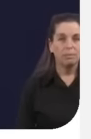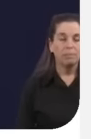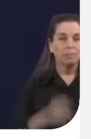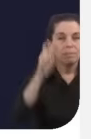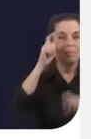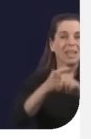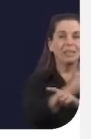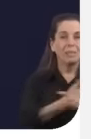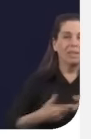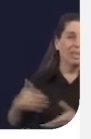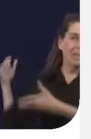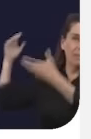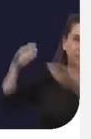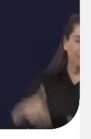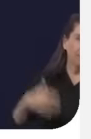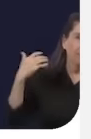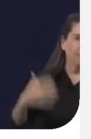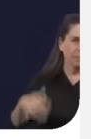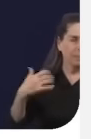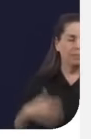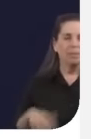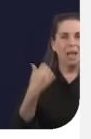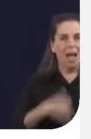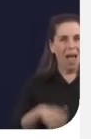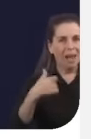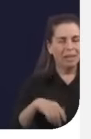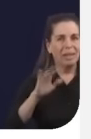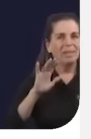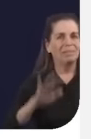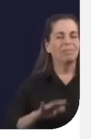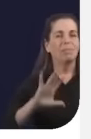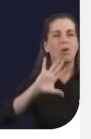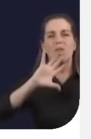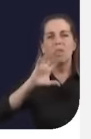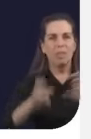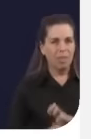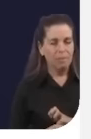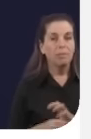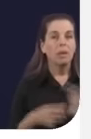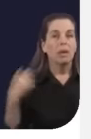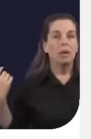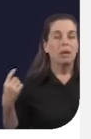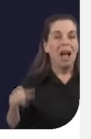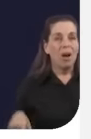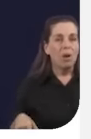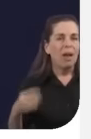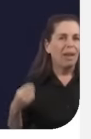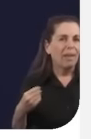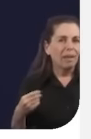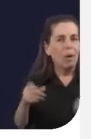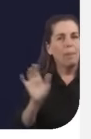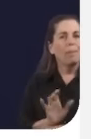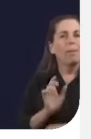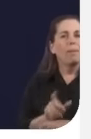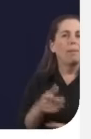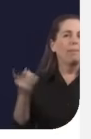que nos han dejado ha sido brutal nos han dejado un país destruido y lo único que están haciendo es demagogia porque ellos